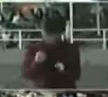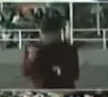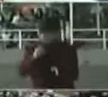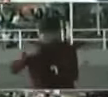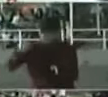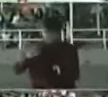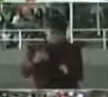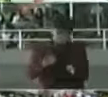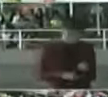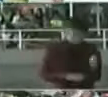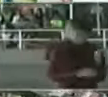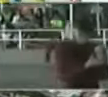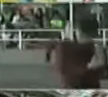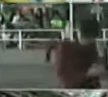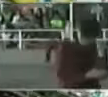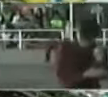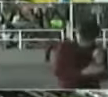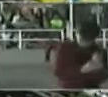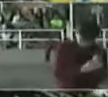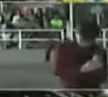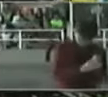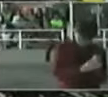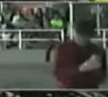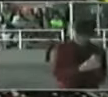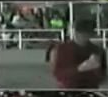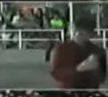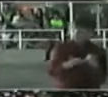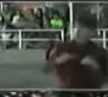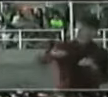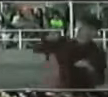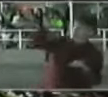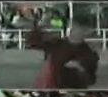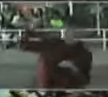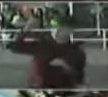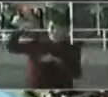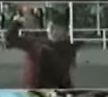es la derrota. Lo más cerca de la cima es el abismo.